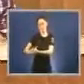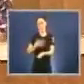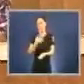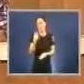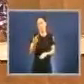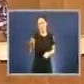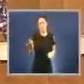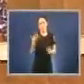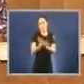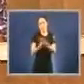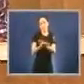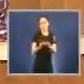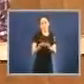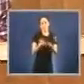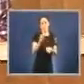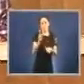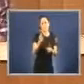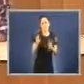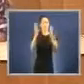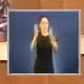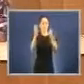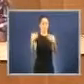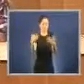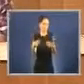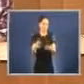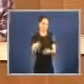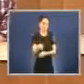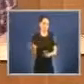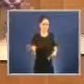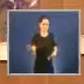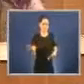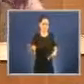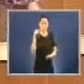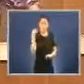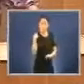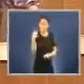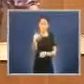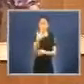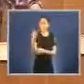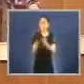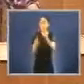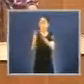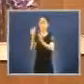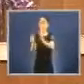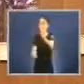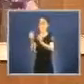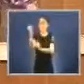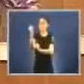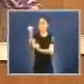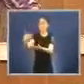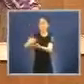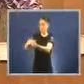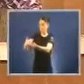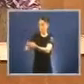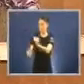estamos falando dunha cuestión que non teña importancia. Ese 50% de incremento de